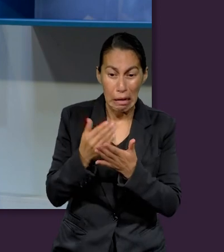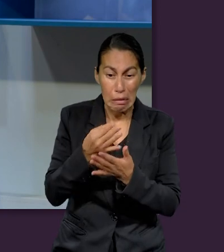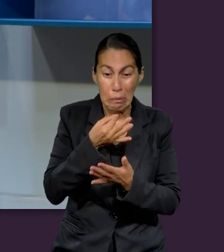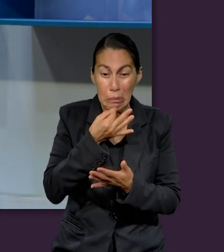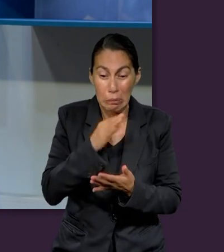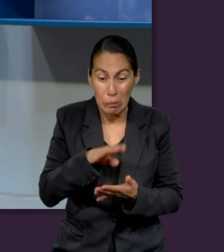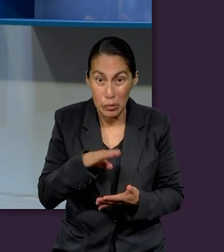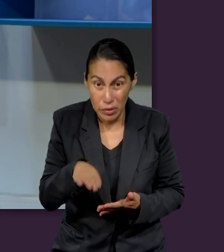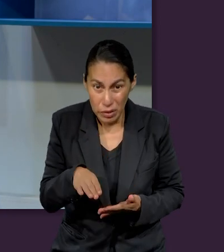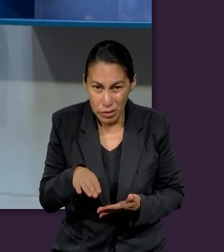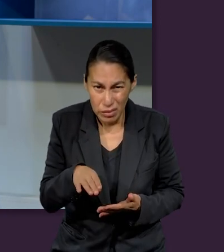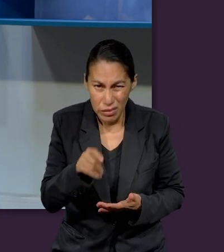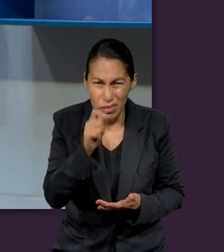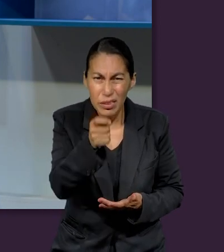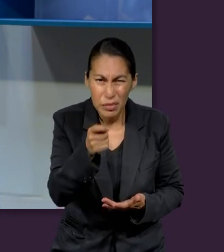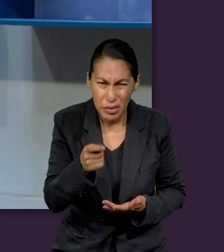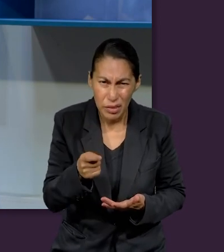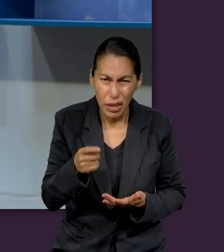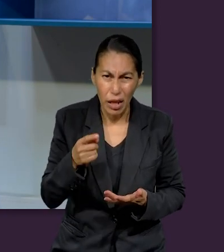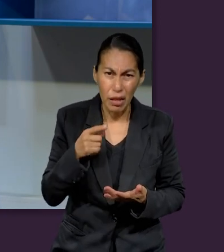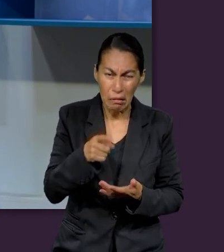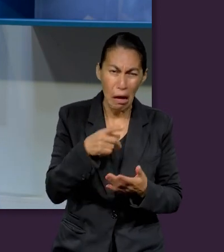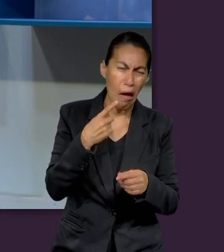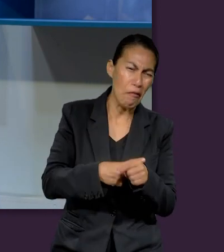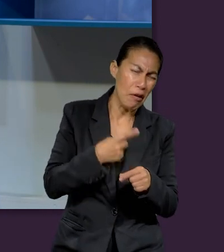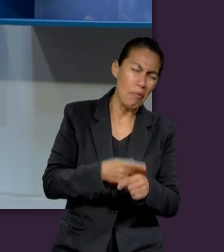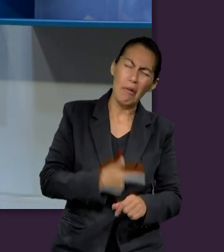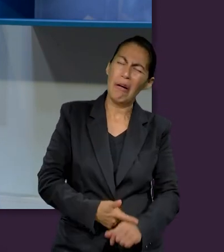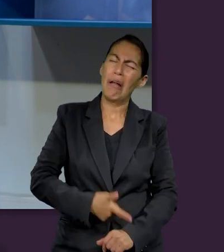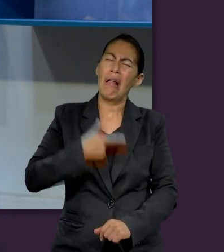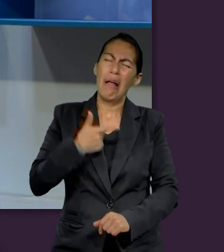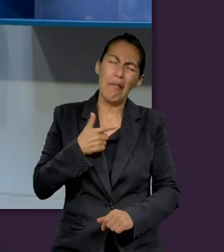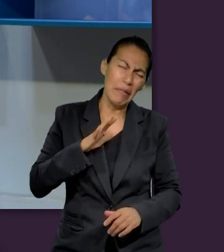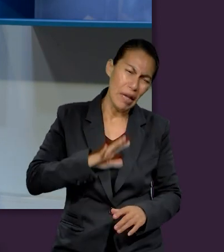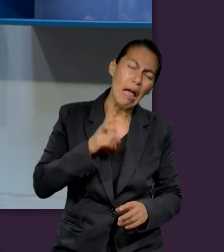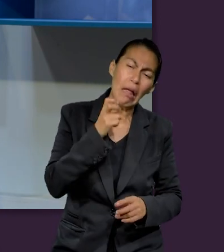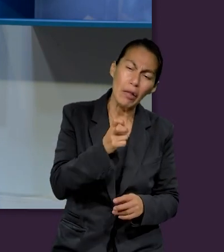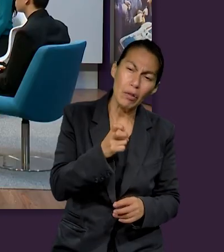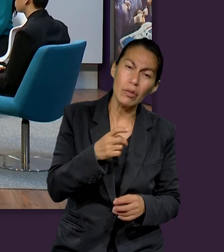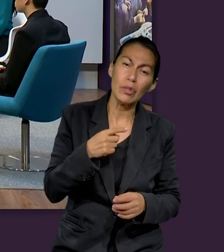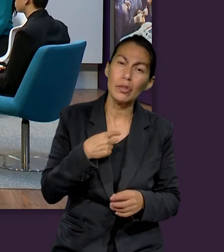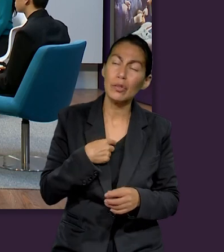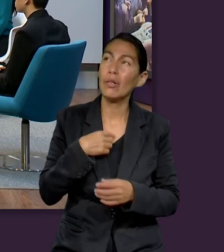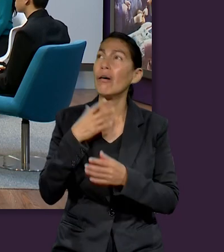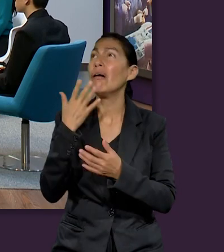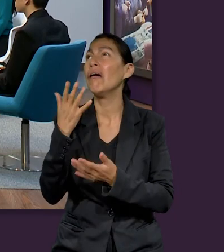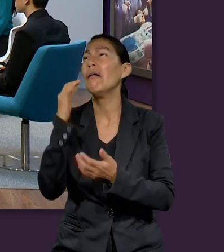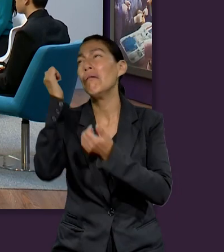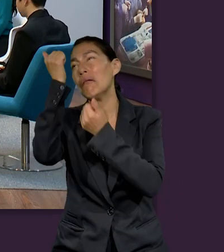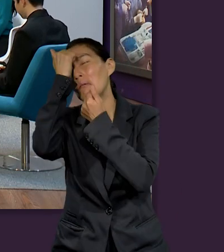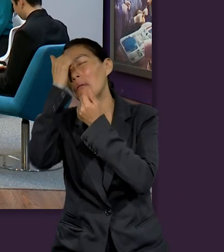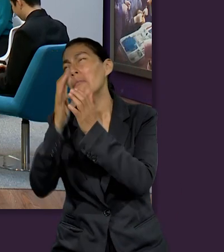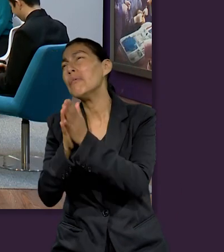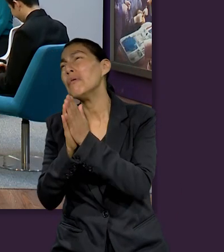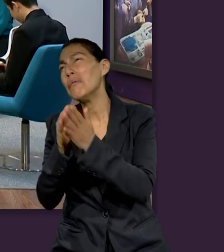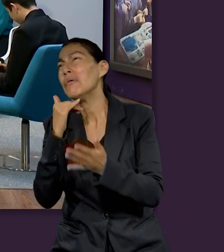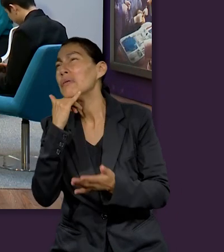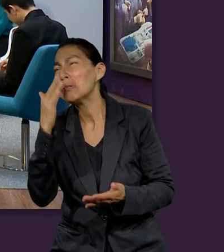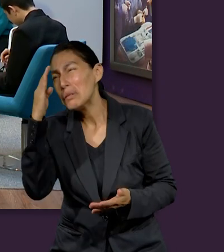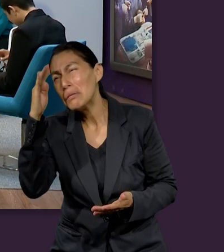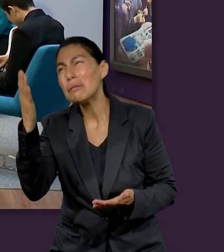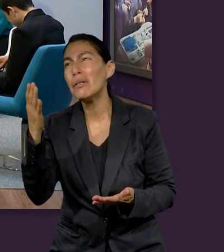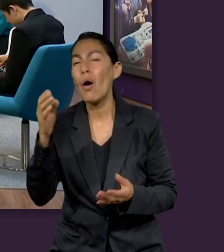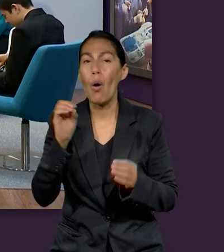caridad al borde de la muerte vamos a esperar nosotros estar en el lecho de muerte para arrepentirnos Para